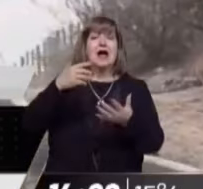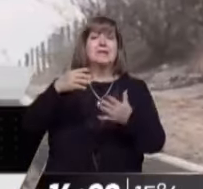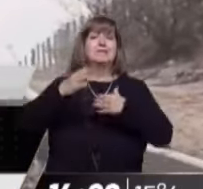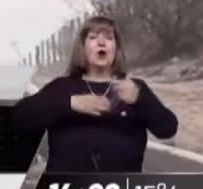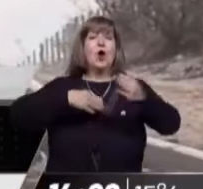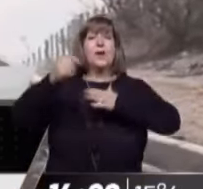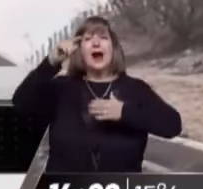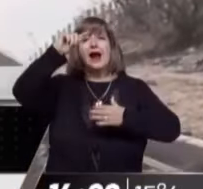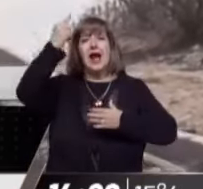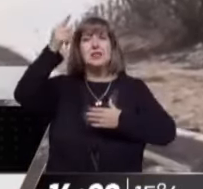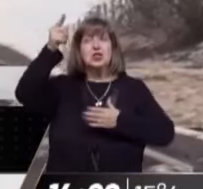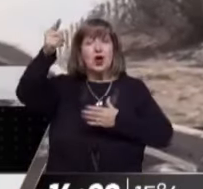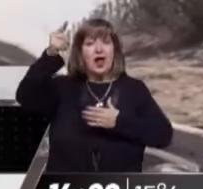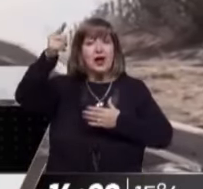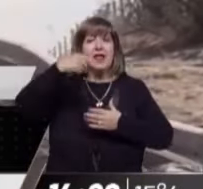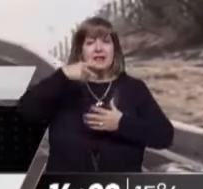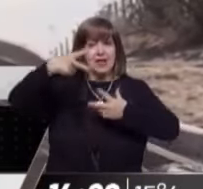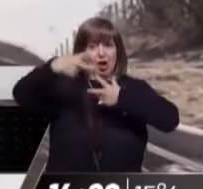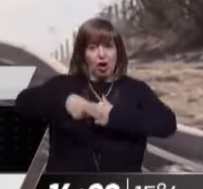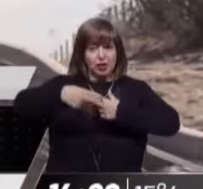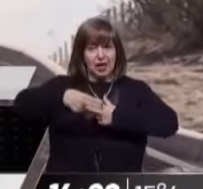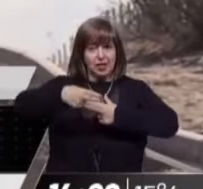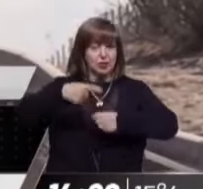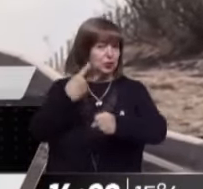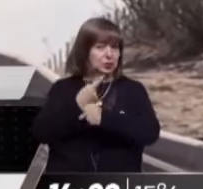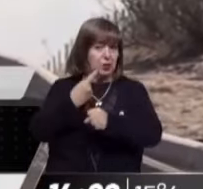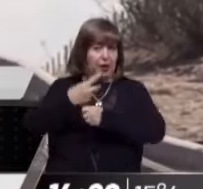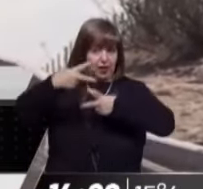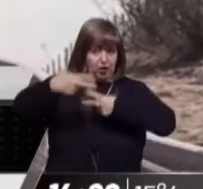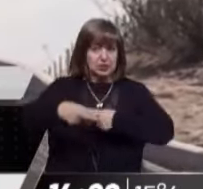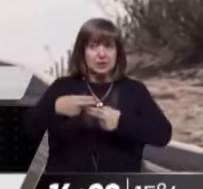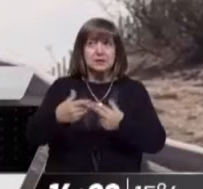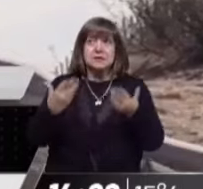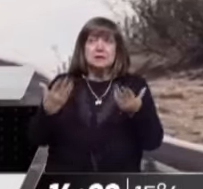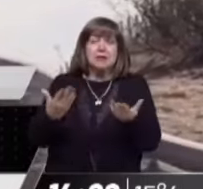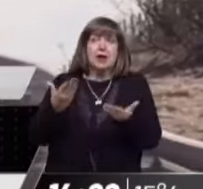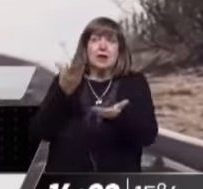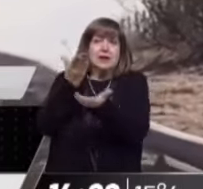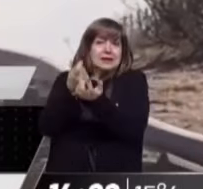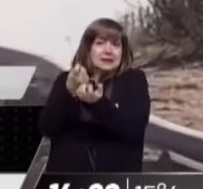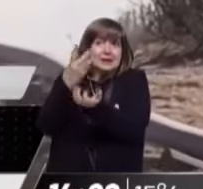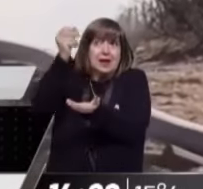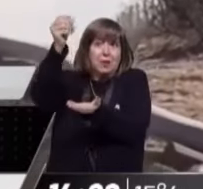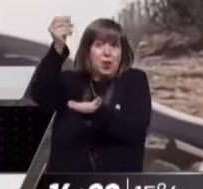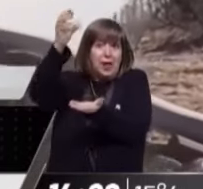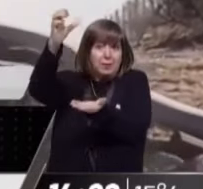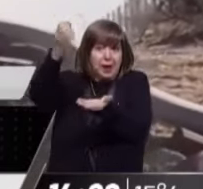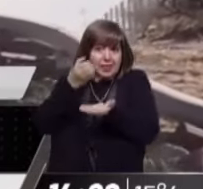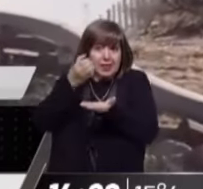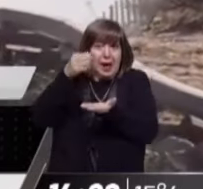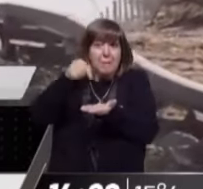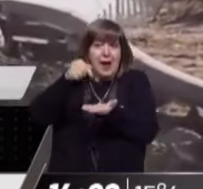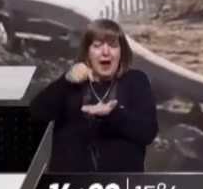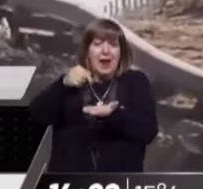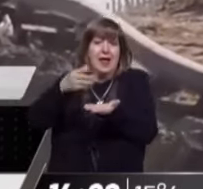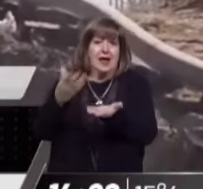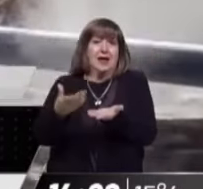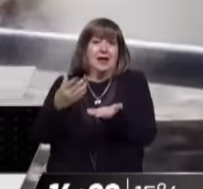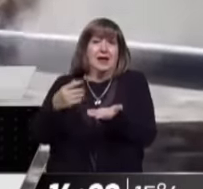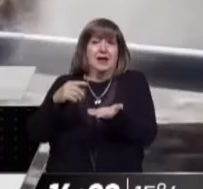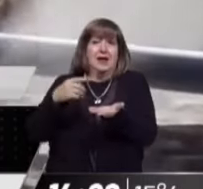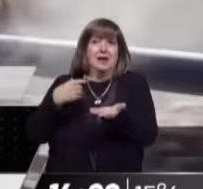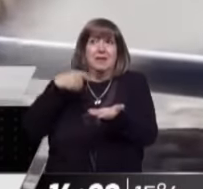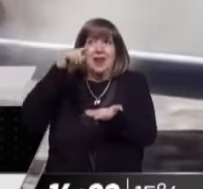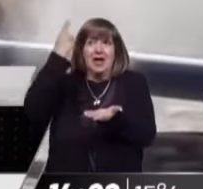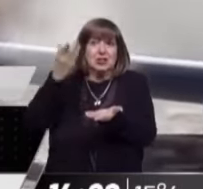nacional, hecha en un sistema de acuerdo con el municipio, donde el gasoducto es propiedad del gobierno